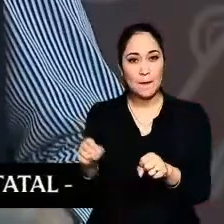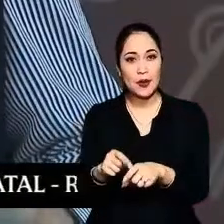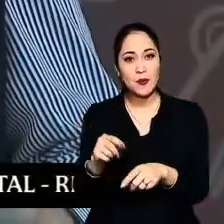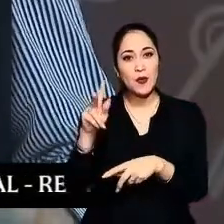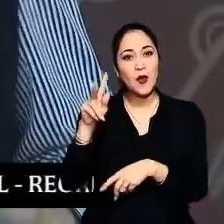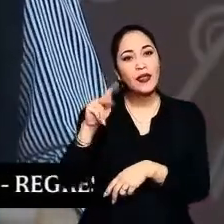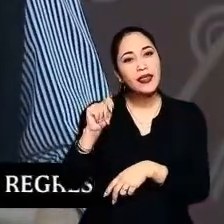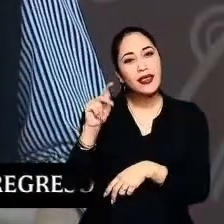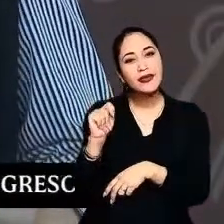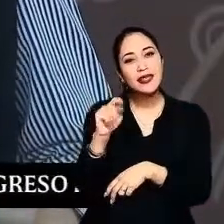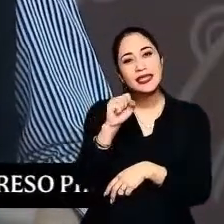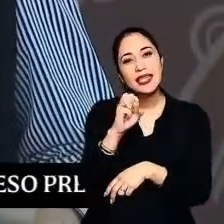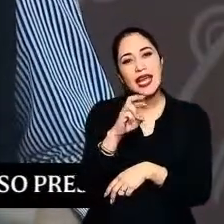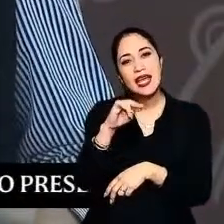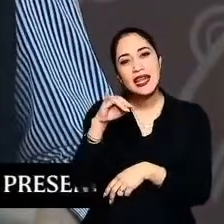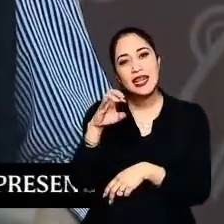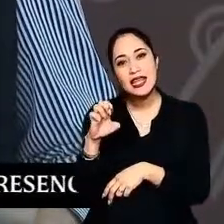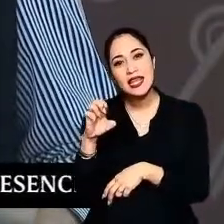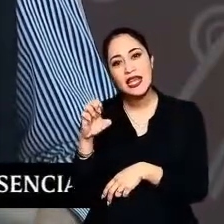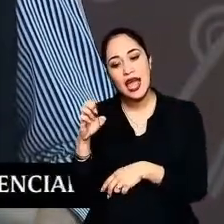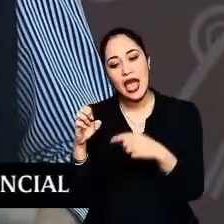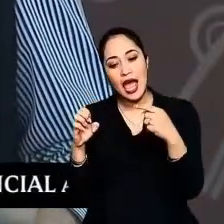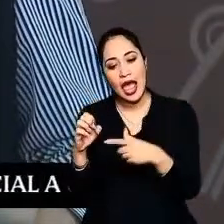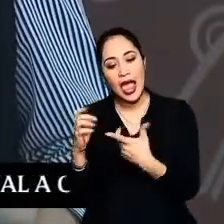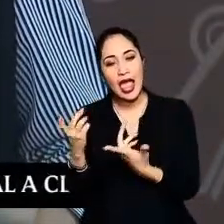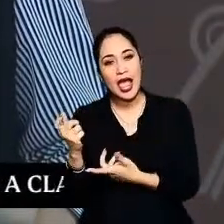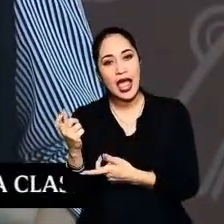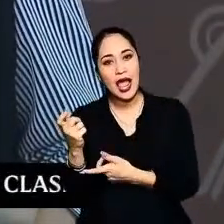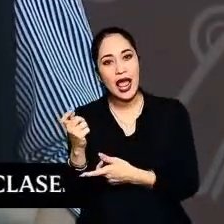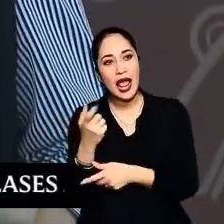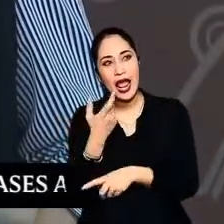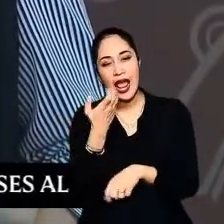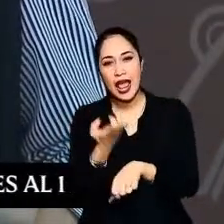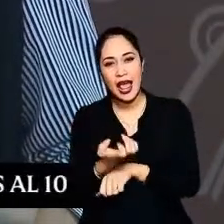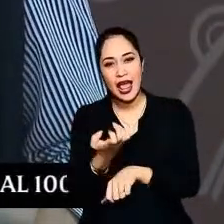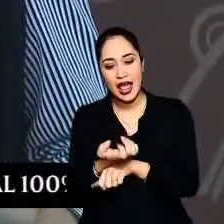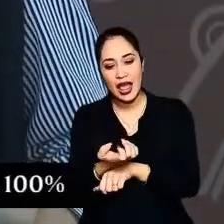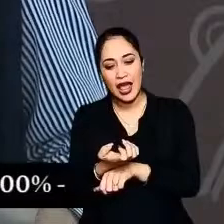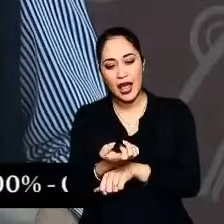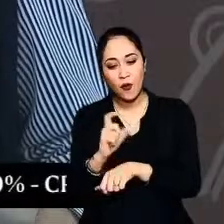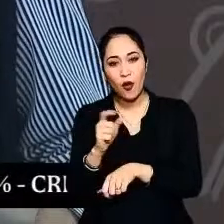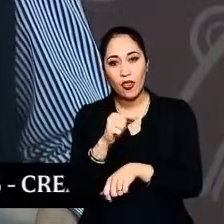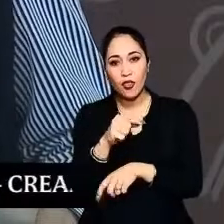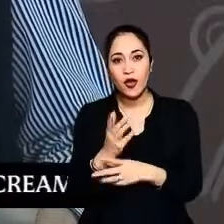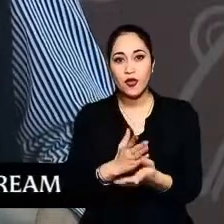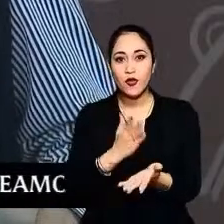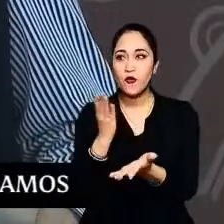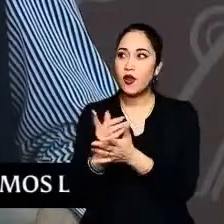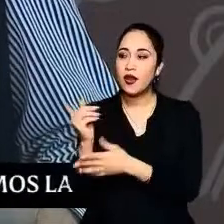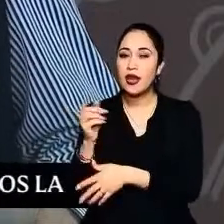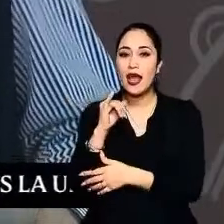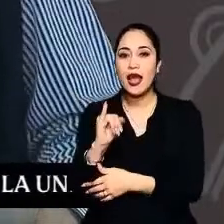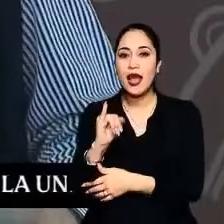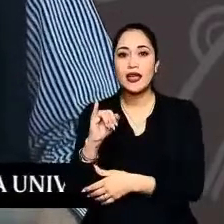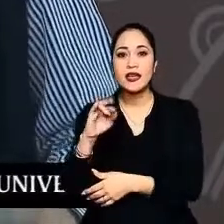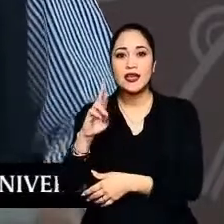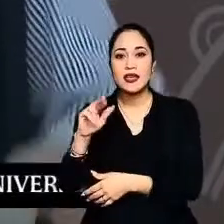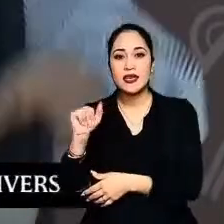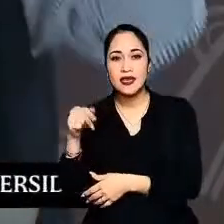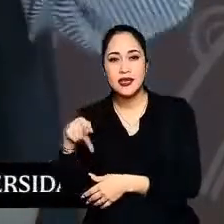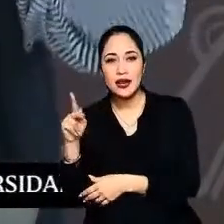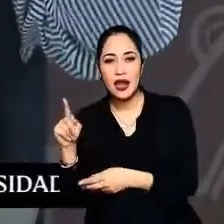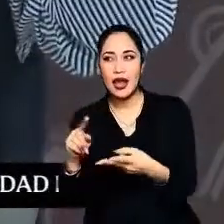norteamericanas, y se encuentran que casi todos estuvieron en Irak y estuvieron en Afganistán,